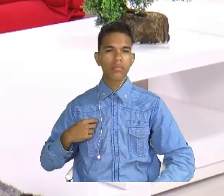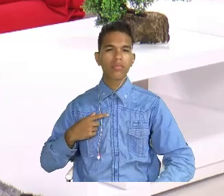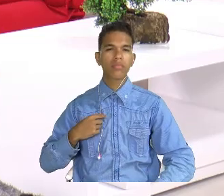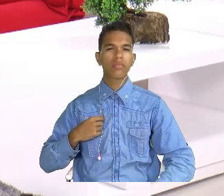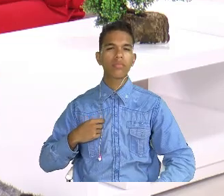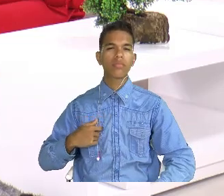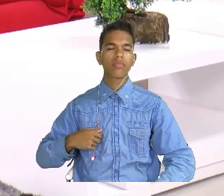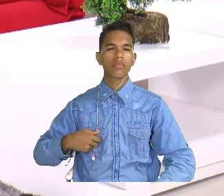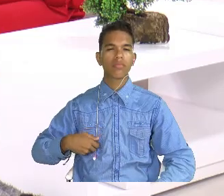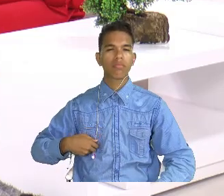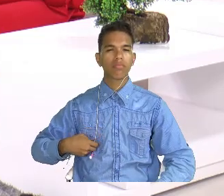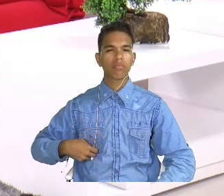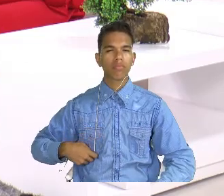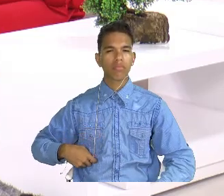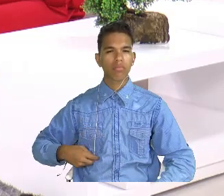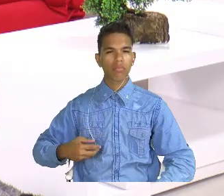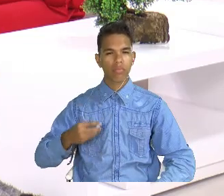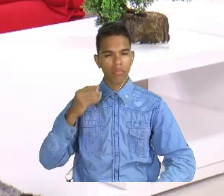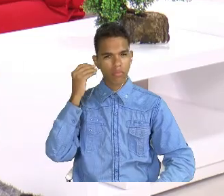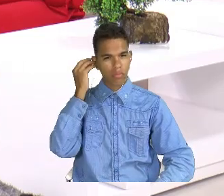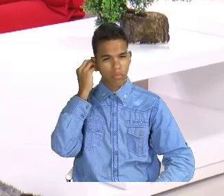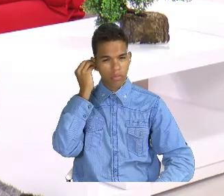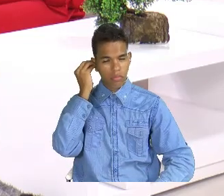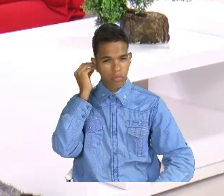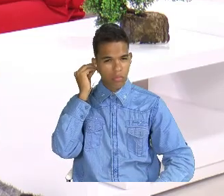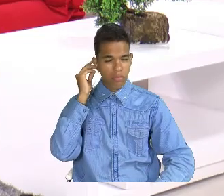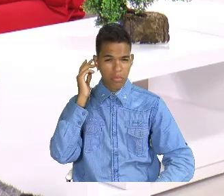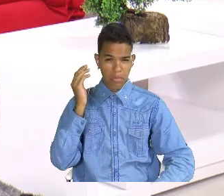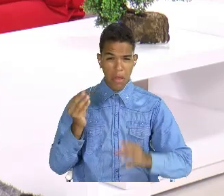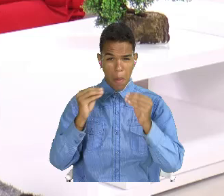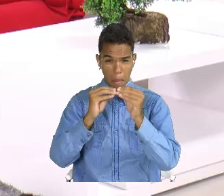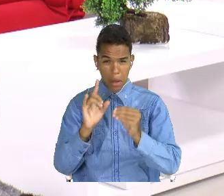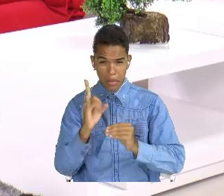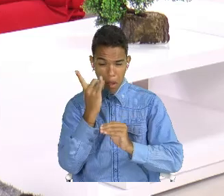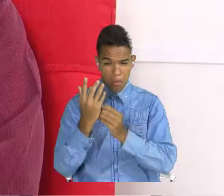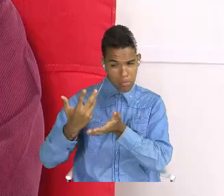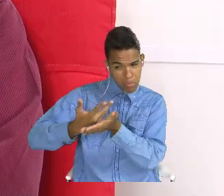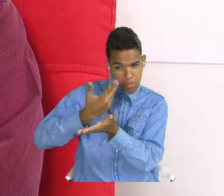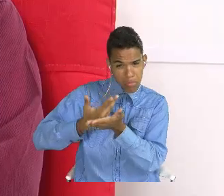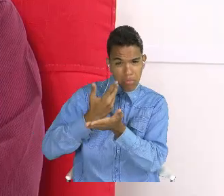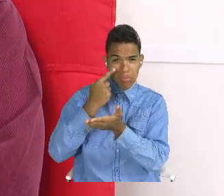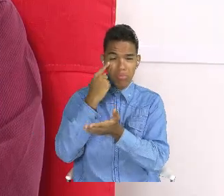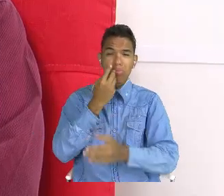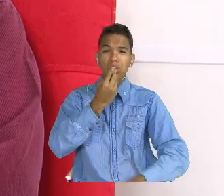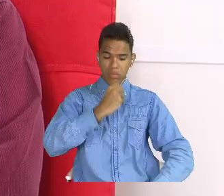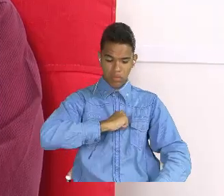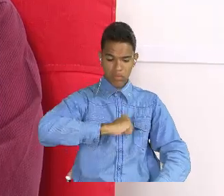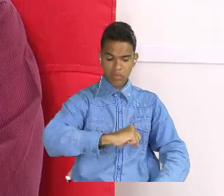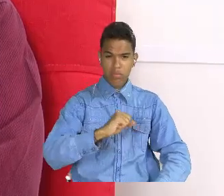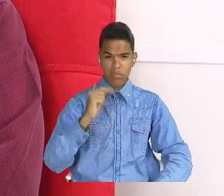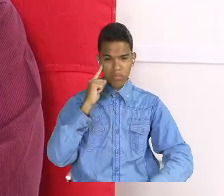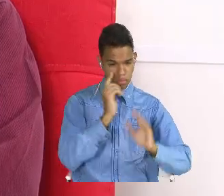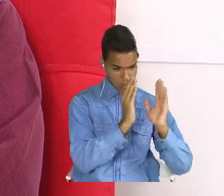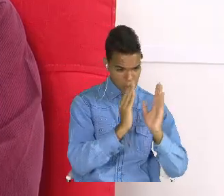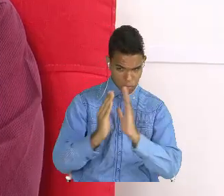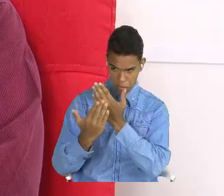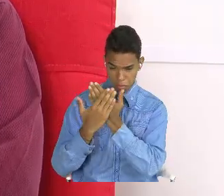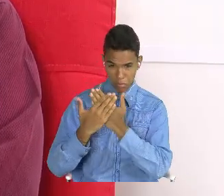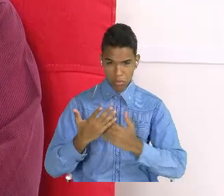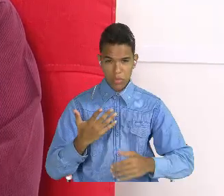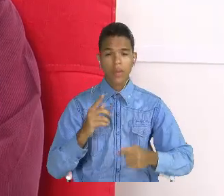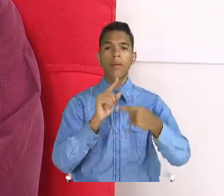quiera decir? Por ejemplo, una tabla nutricional para una persona que sufre de diabetes. Bueno, los diabéticos lo primero que tienen que hacer es